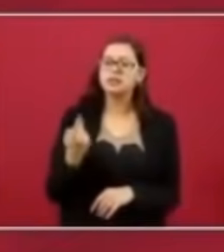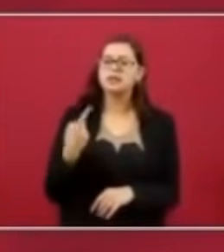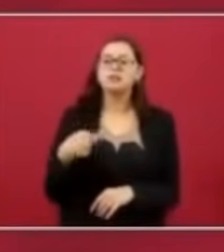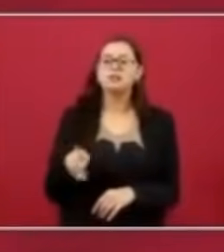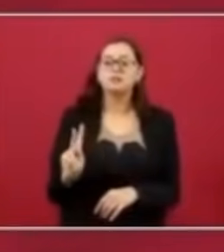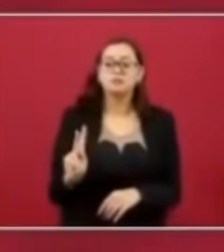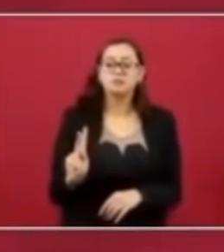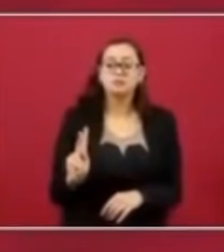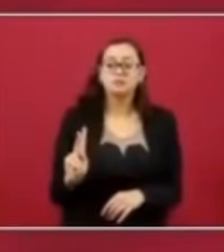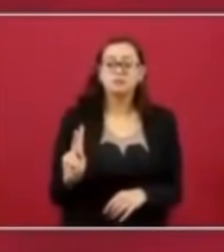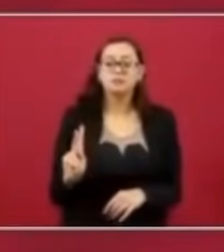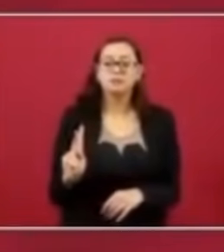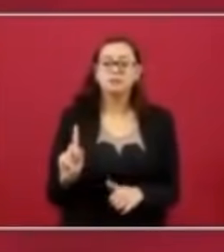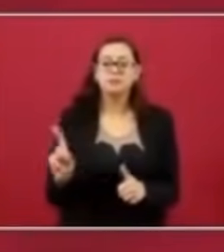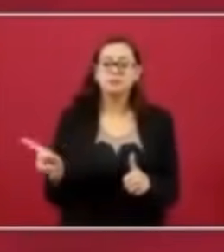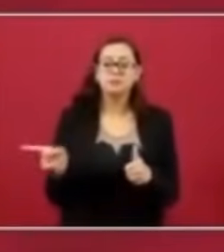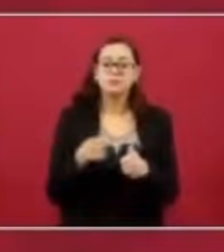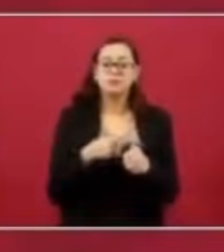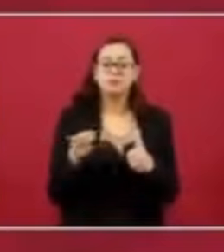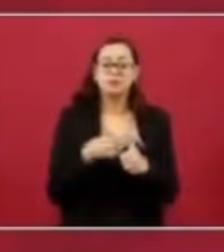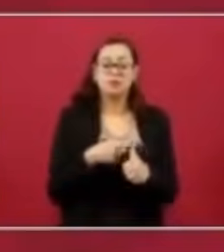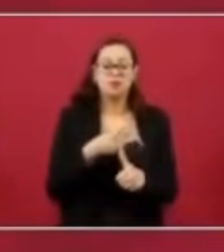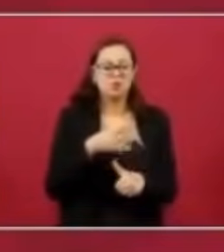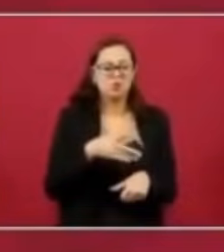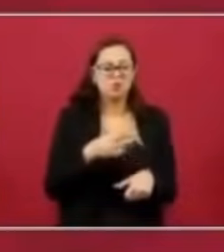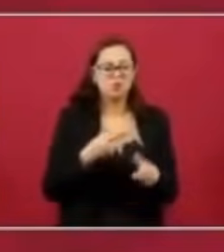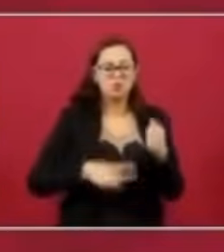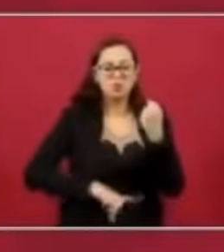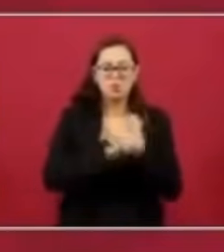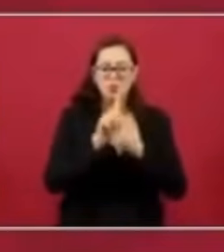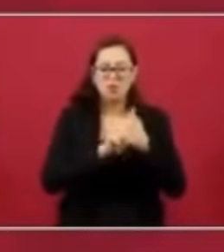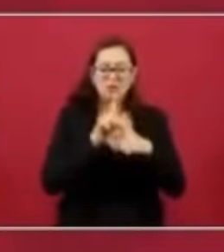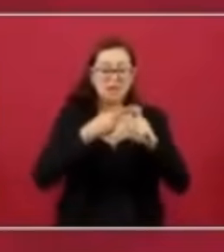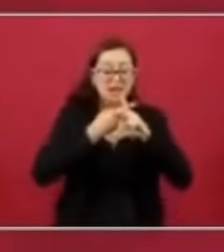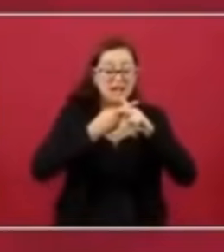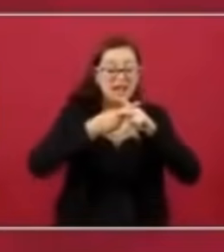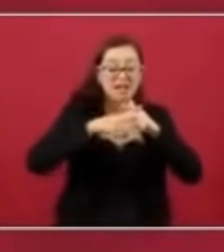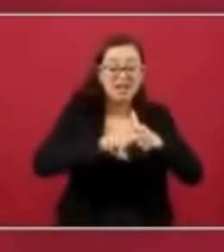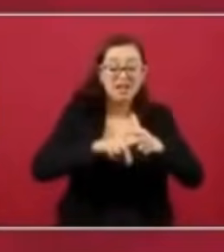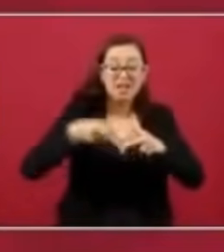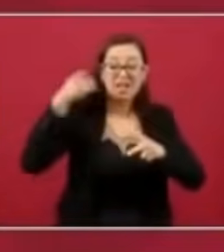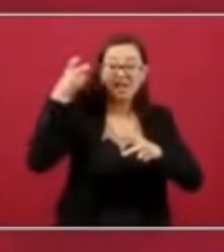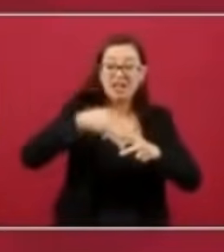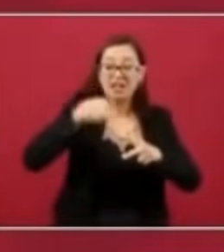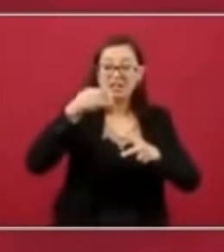primero atender las causas. O sea, primero